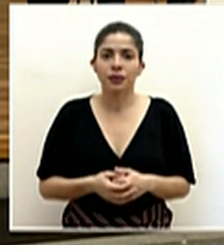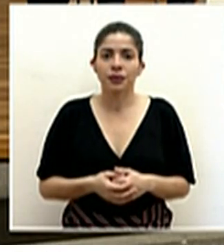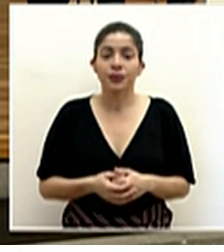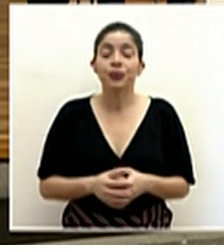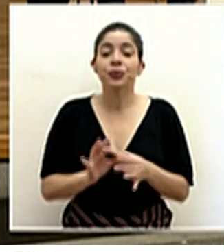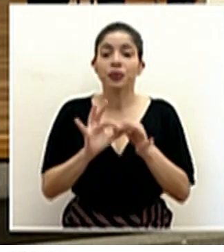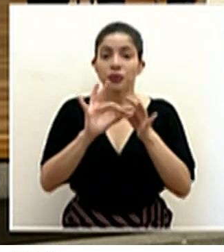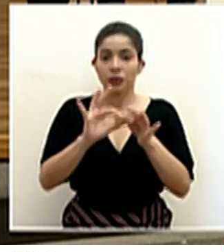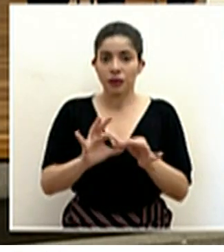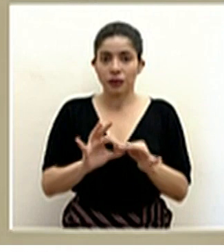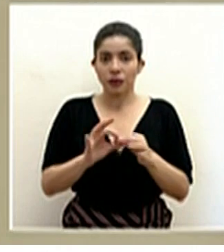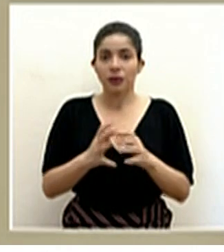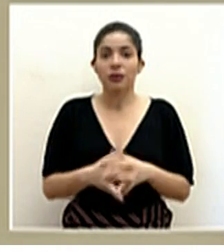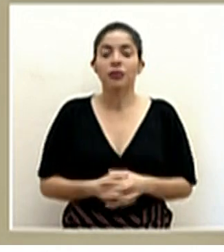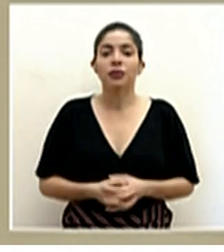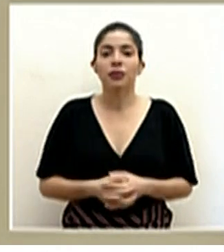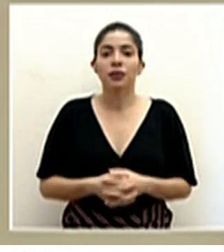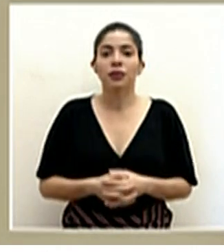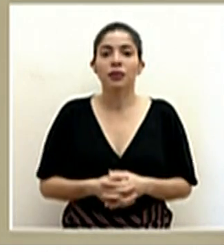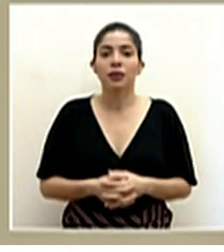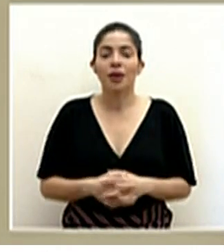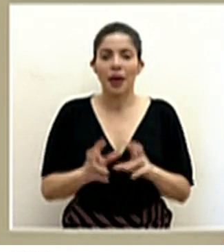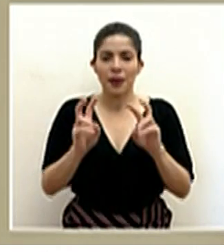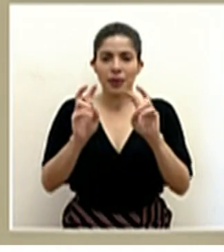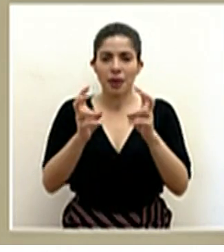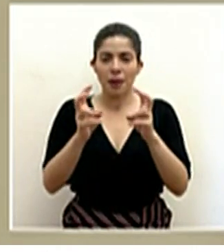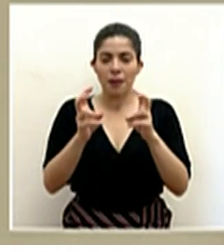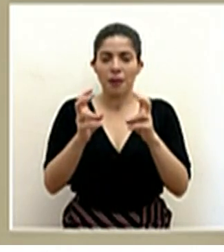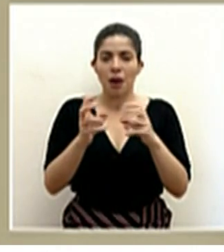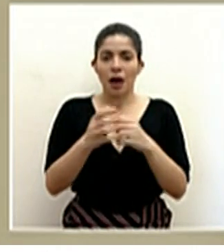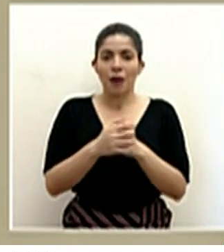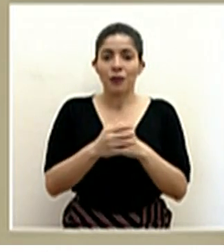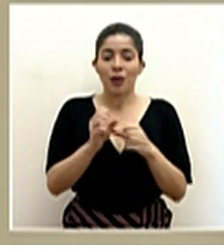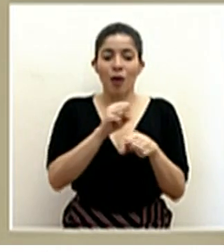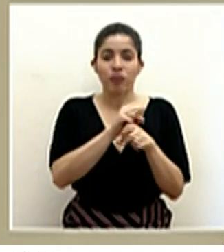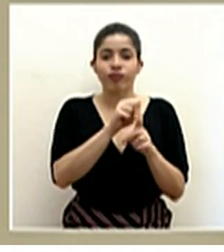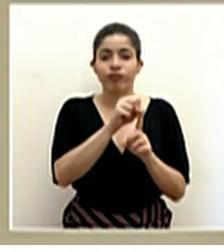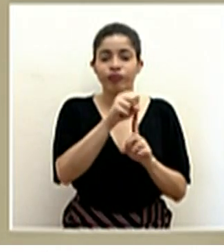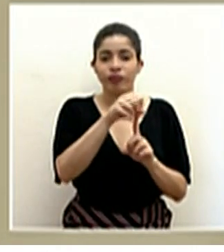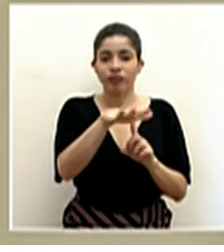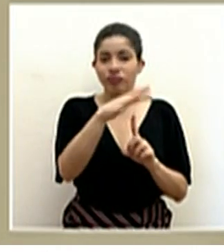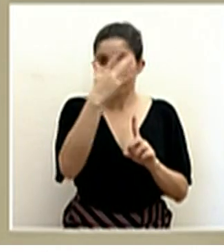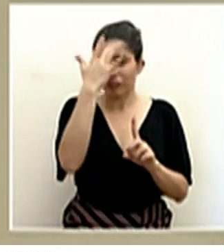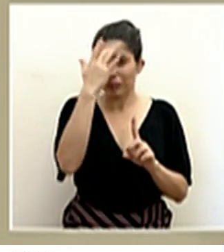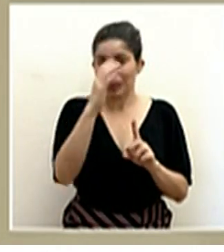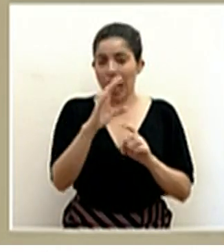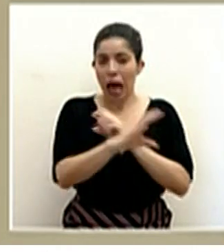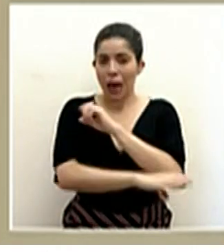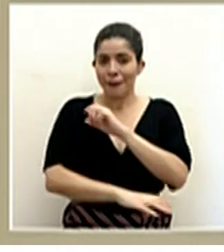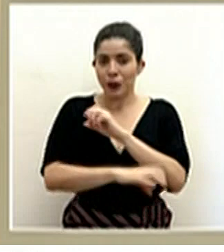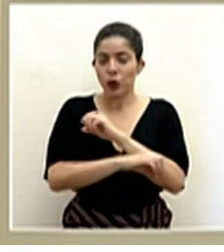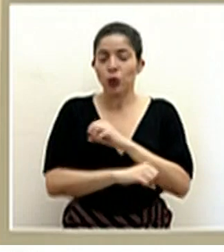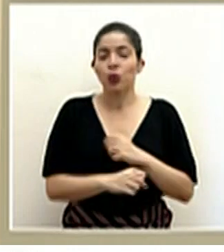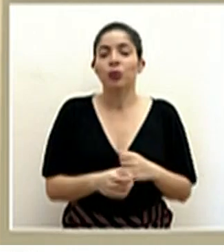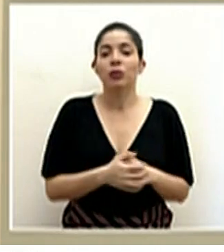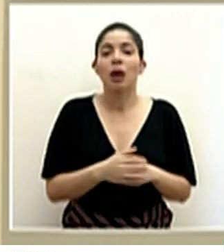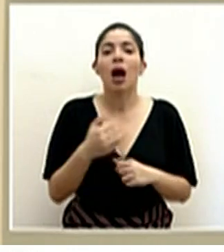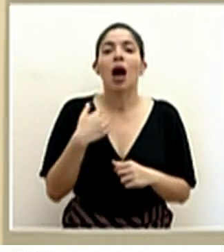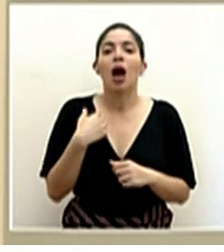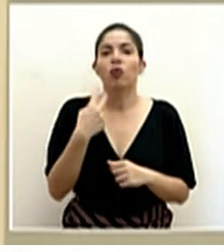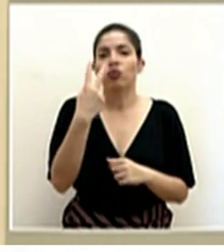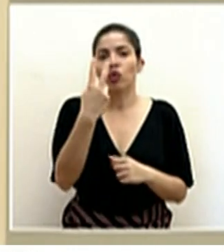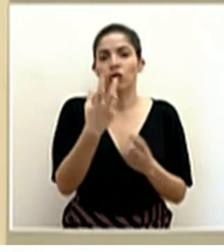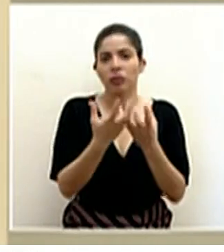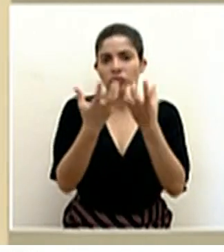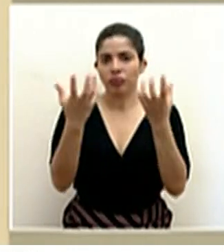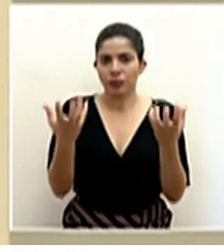Bueno, con respecto a el asunto del clúster de la Carpio, en realidad sí se divide como en dos